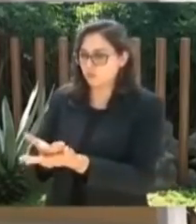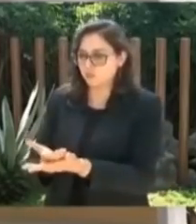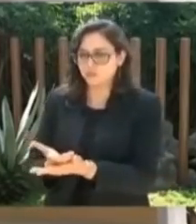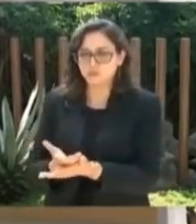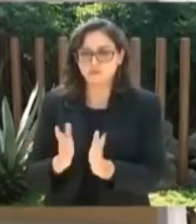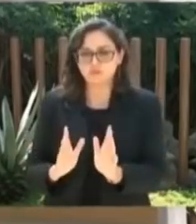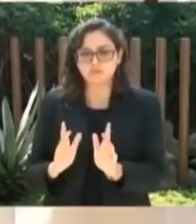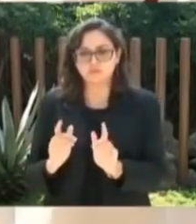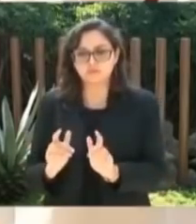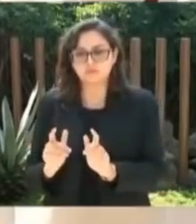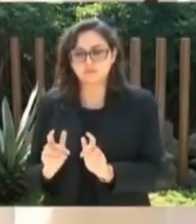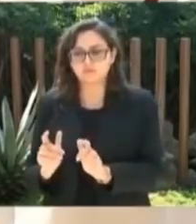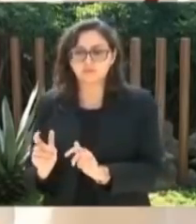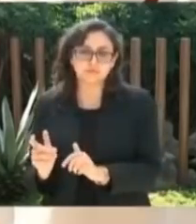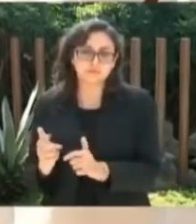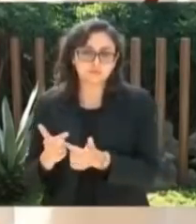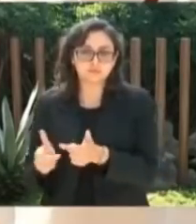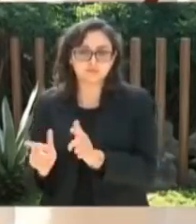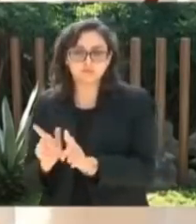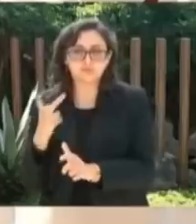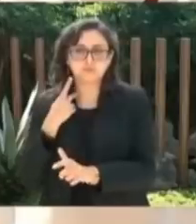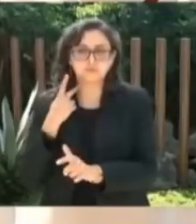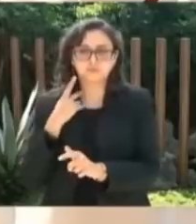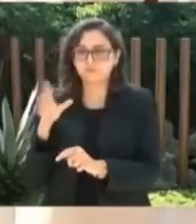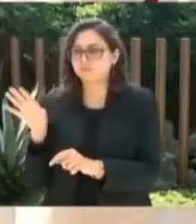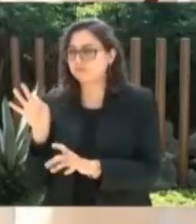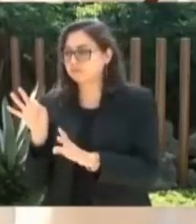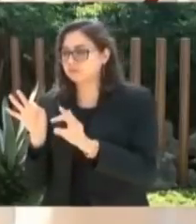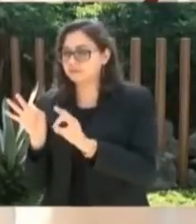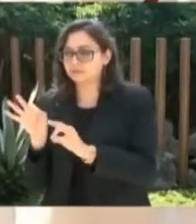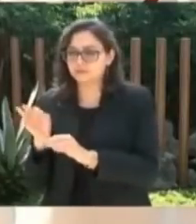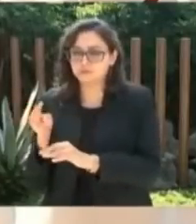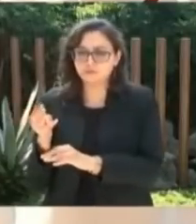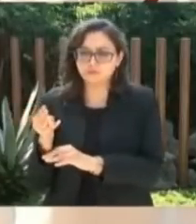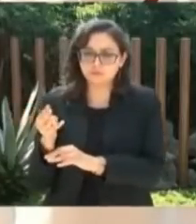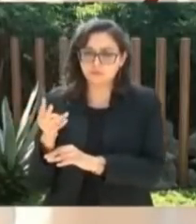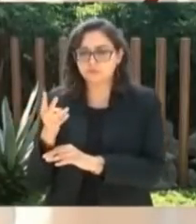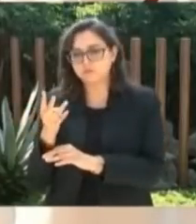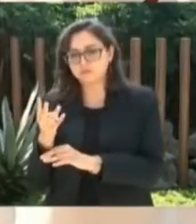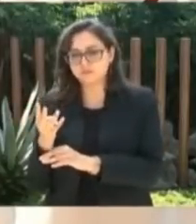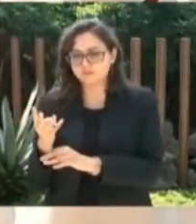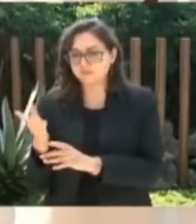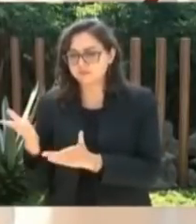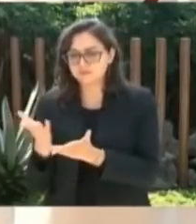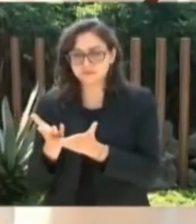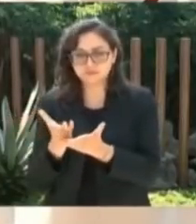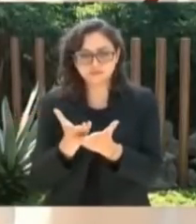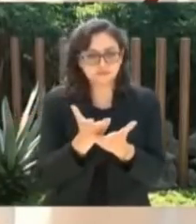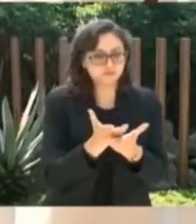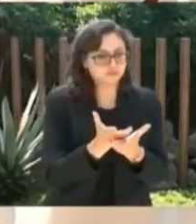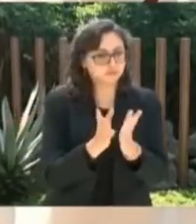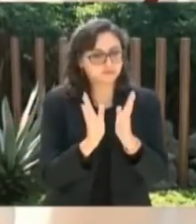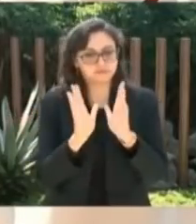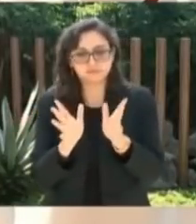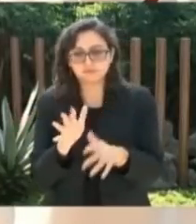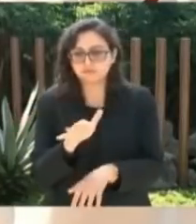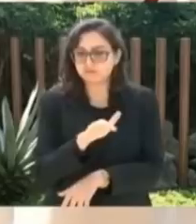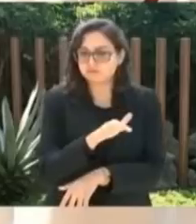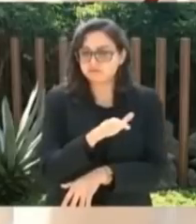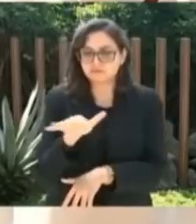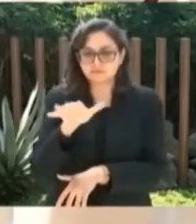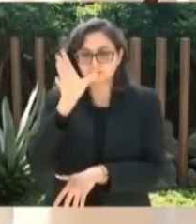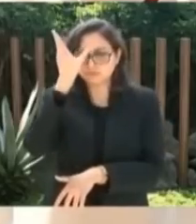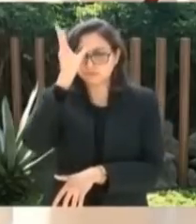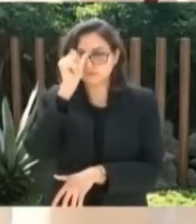cada partido propuso 2 o 3, y ya había un acuerdo en lo general, pero se tenía